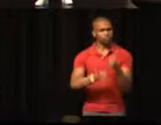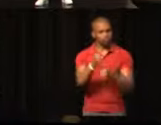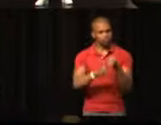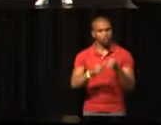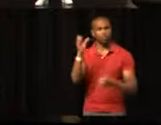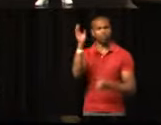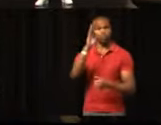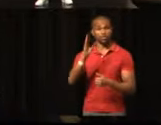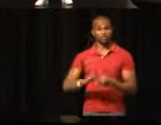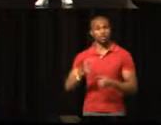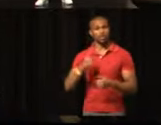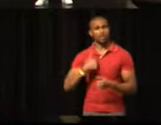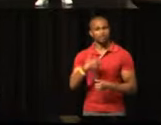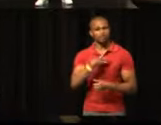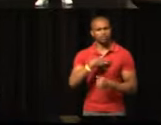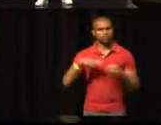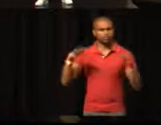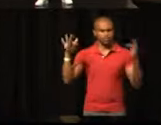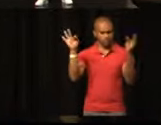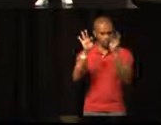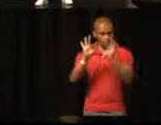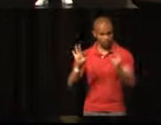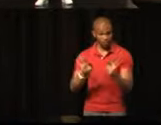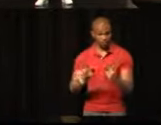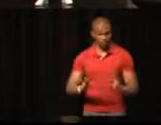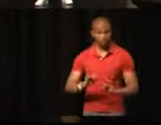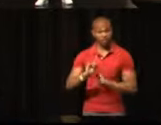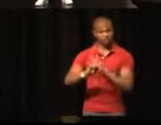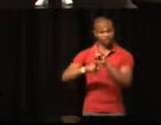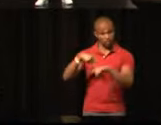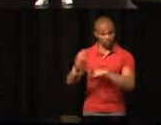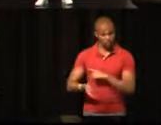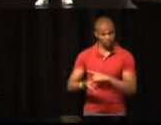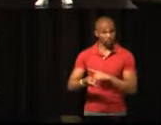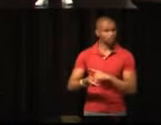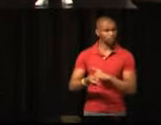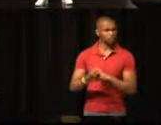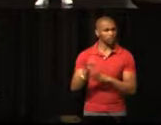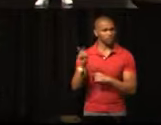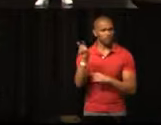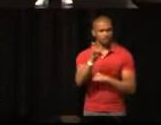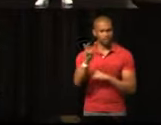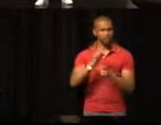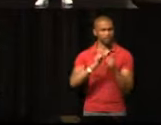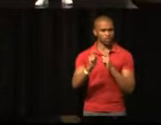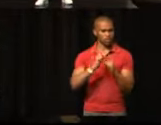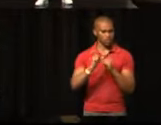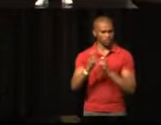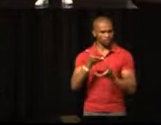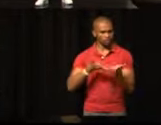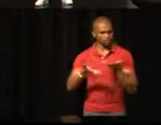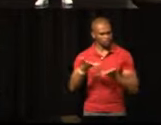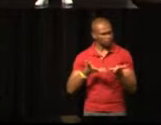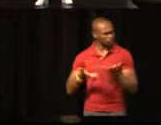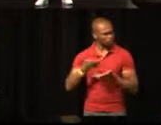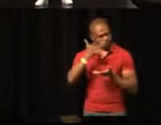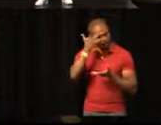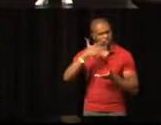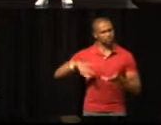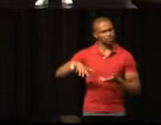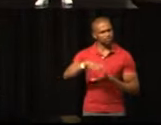simplemente de la selección brasileña. Entonces, quedé muy contento que después de la quinta reunión,